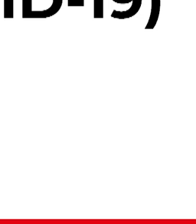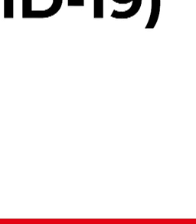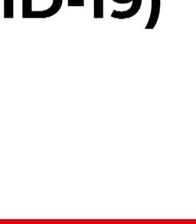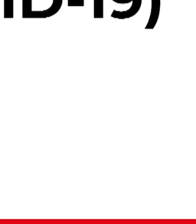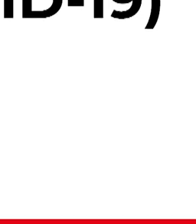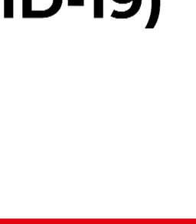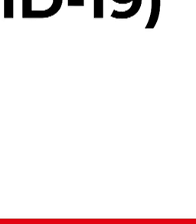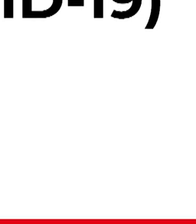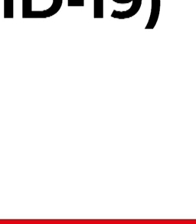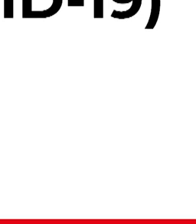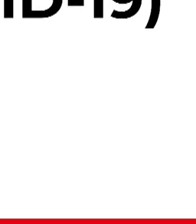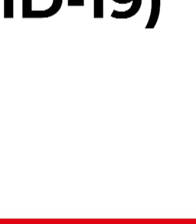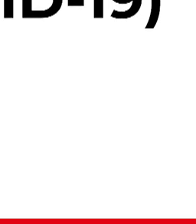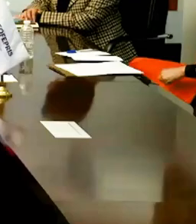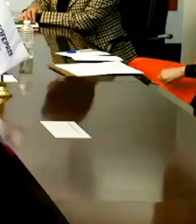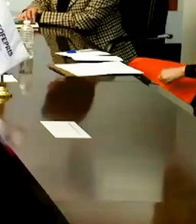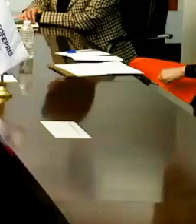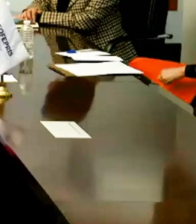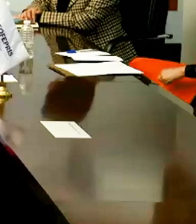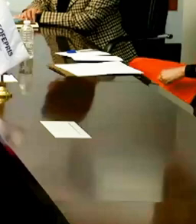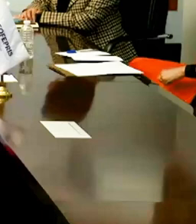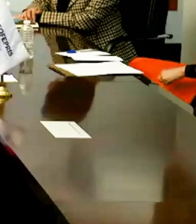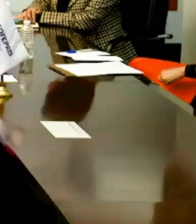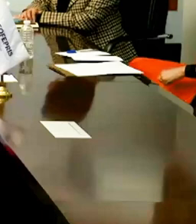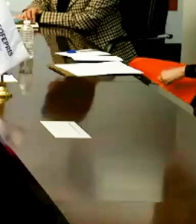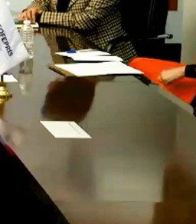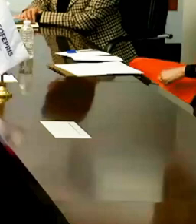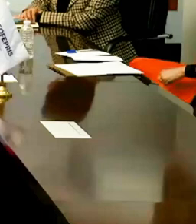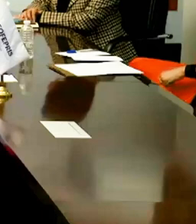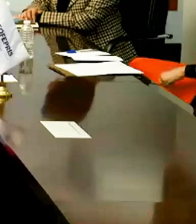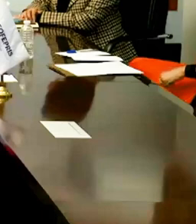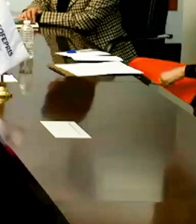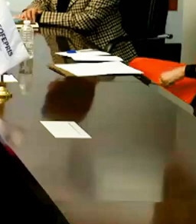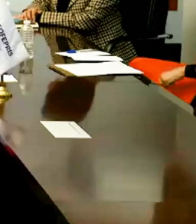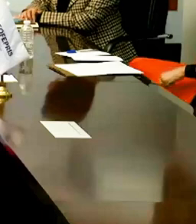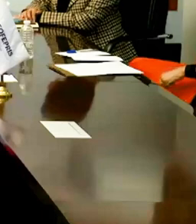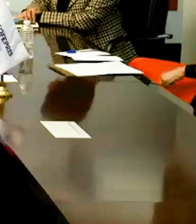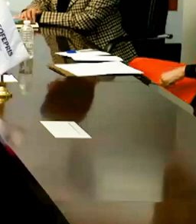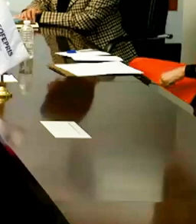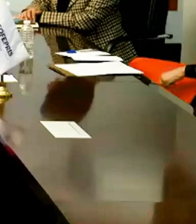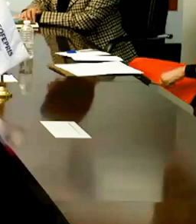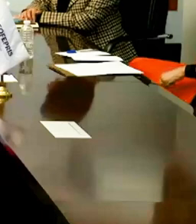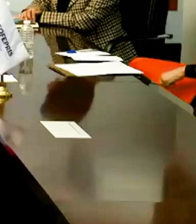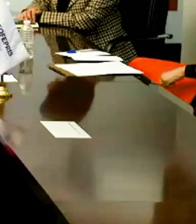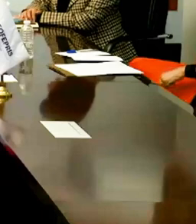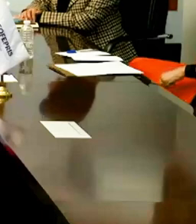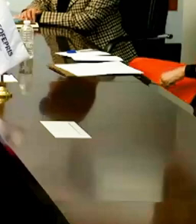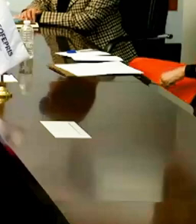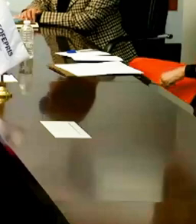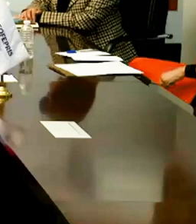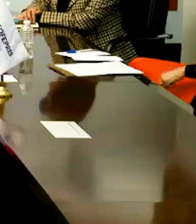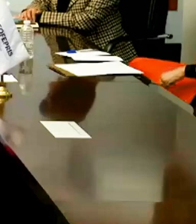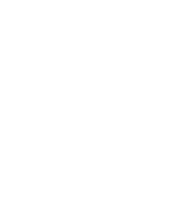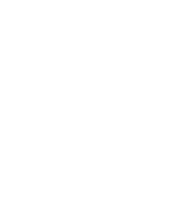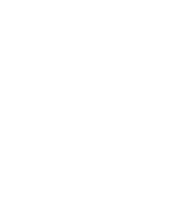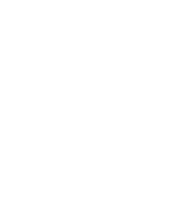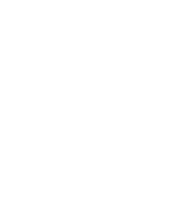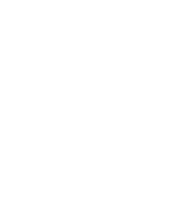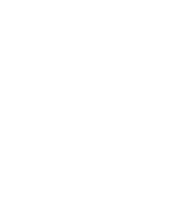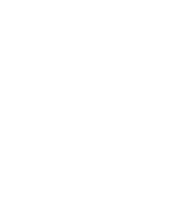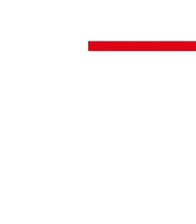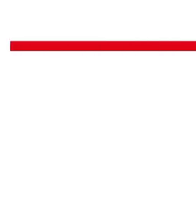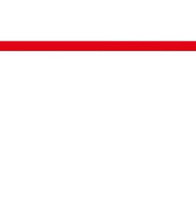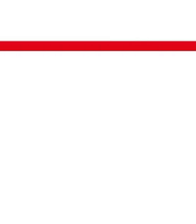AVX-COVID-12 contra el virus SARS-CoV-2, causante de COVID-19, la cual recibió una opinión favorable de manera unánime. El